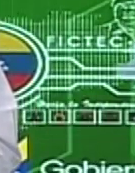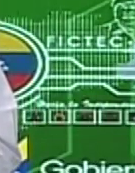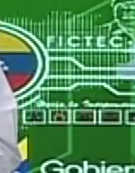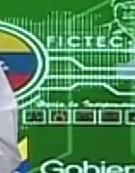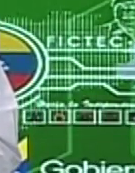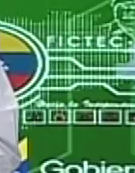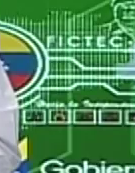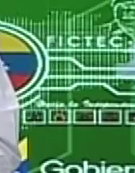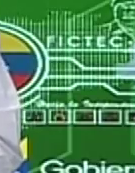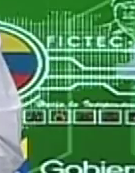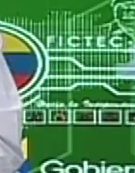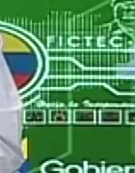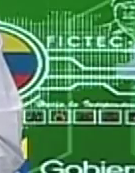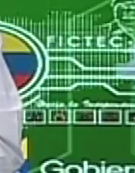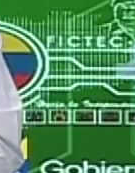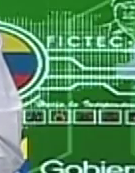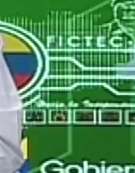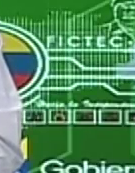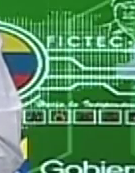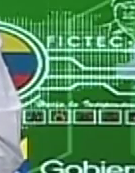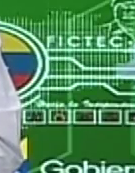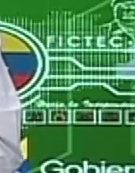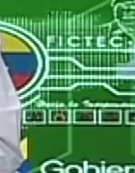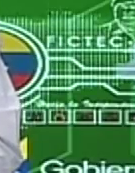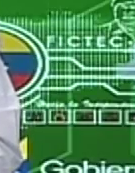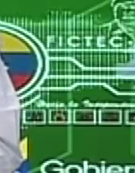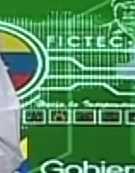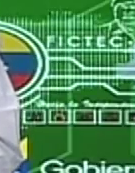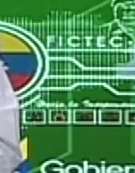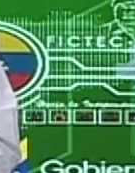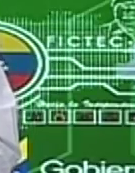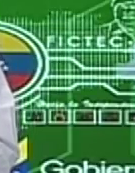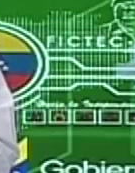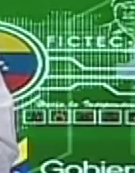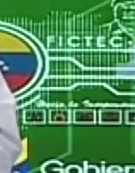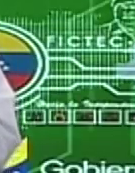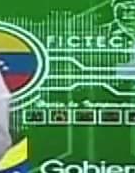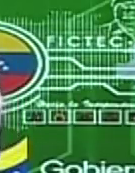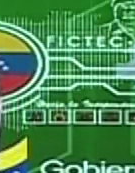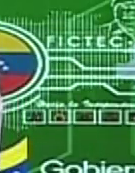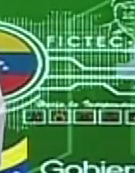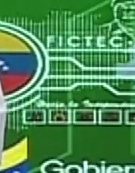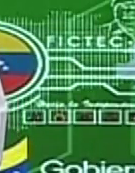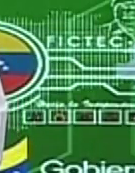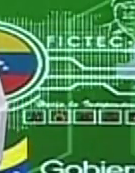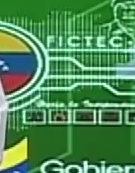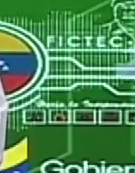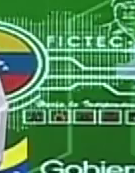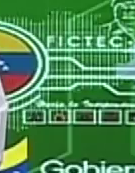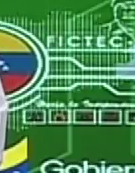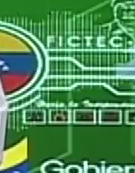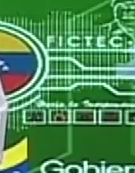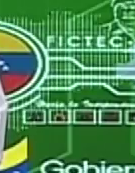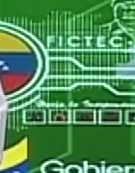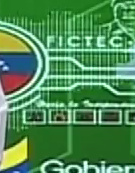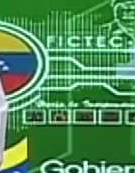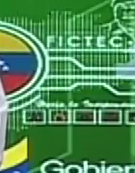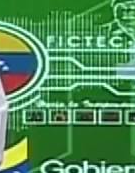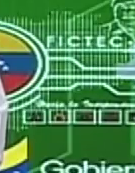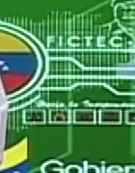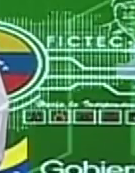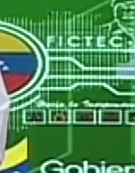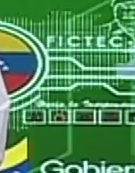internacionales, alianza con empresas internacionales. Ustedes han visto la tremenda